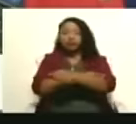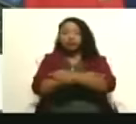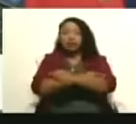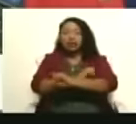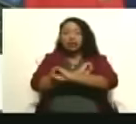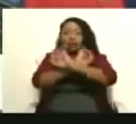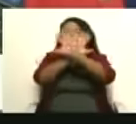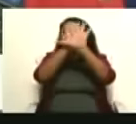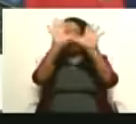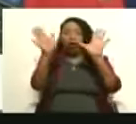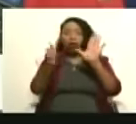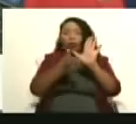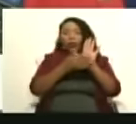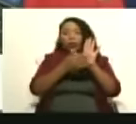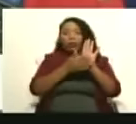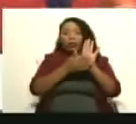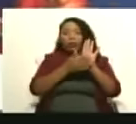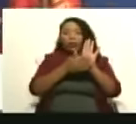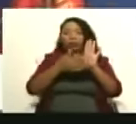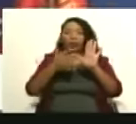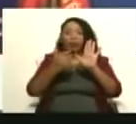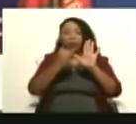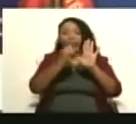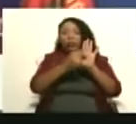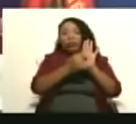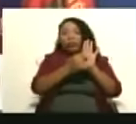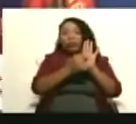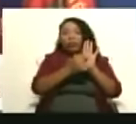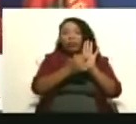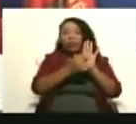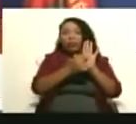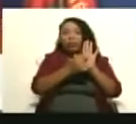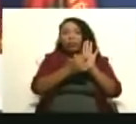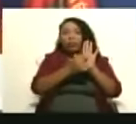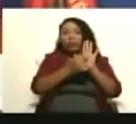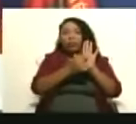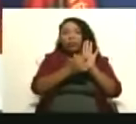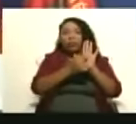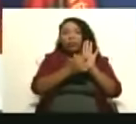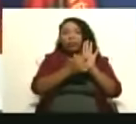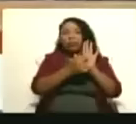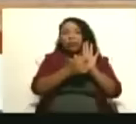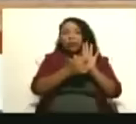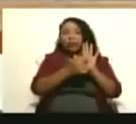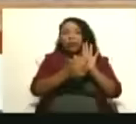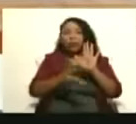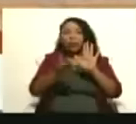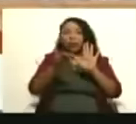definido, alineado con los propósitos y los fines esenciales de la nación.